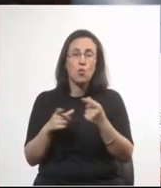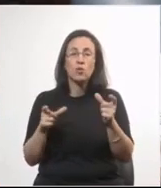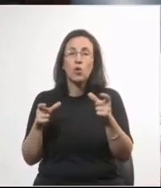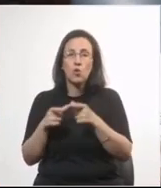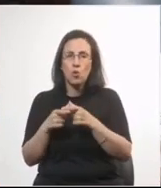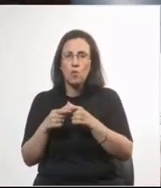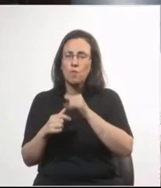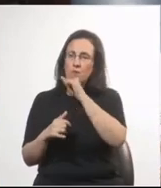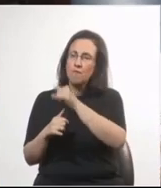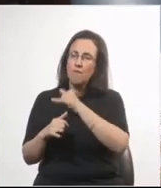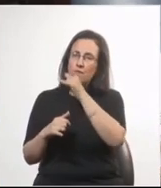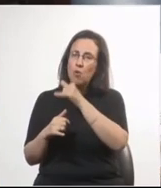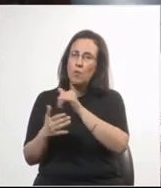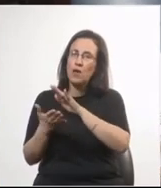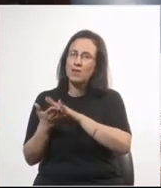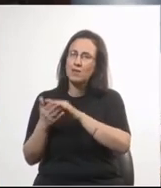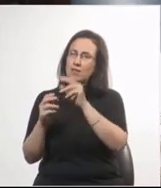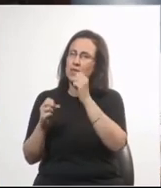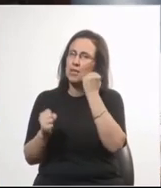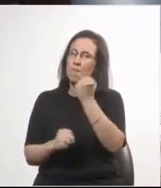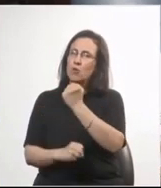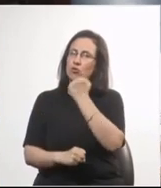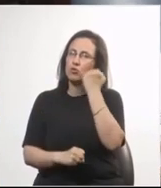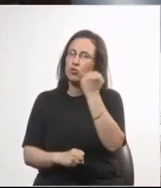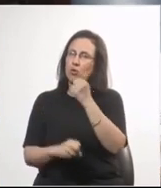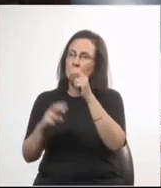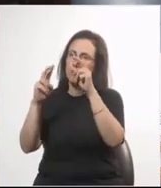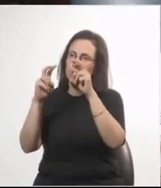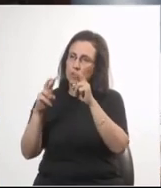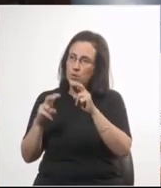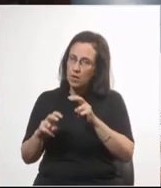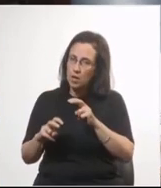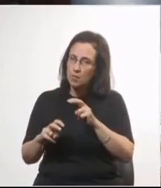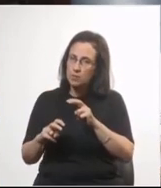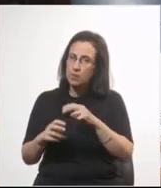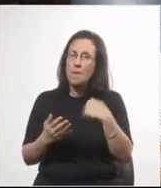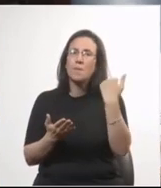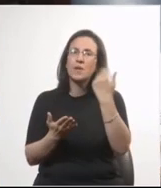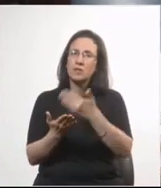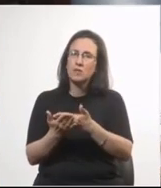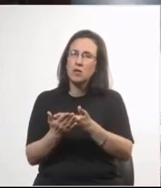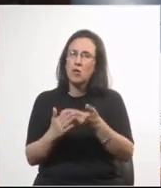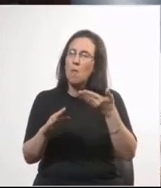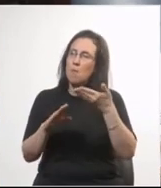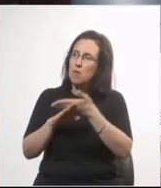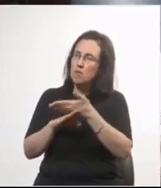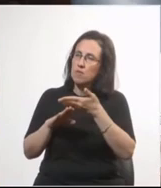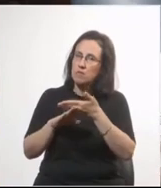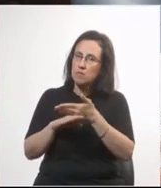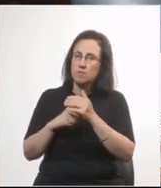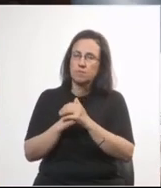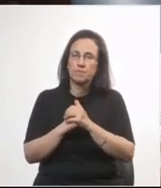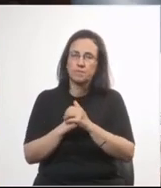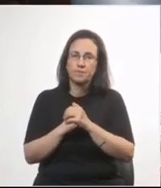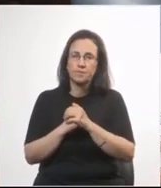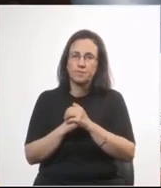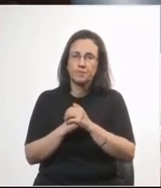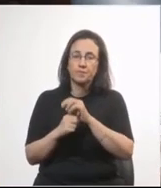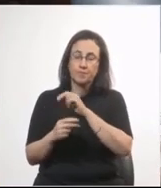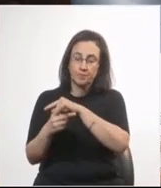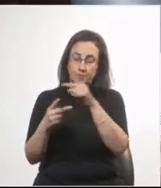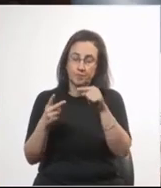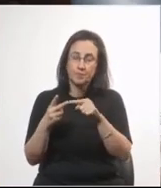darnos información relevante sobre los diversos asuntos en consideración y plantearnos sus demandas. A